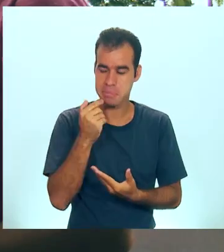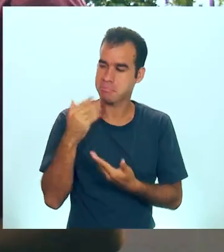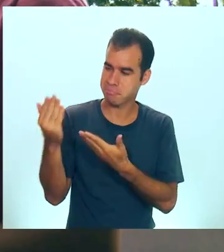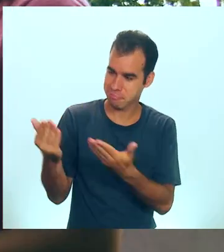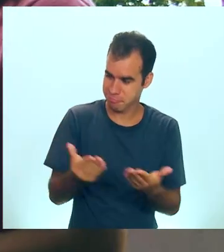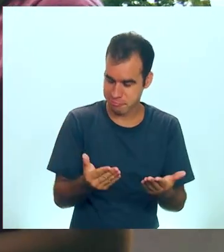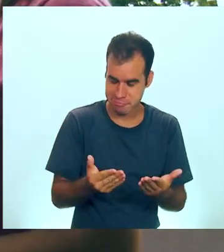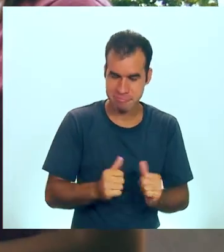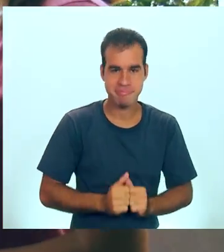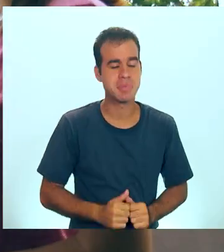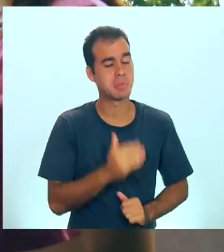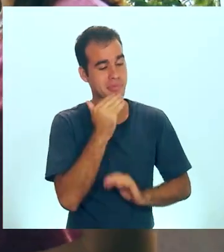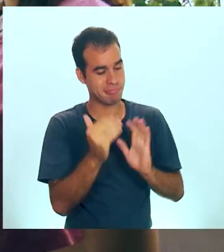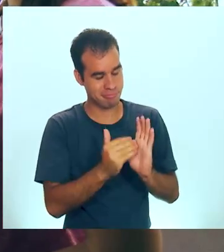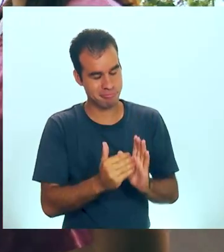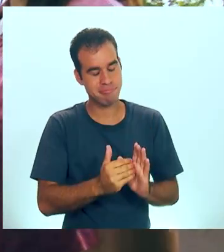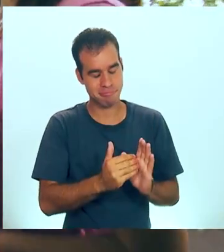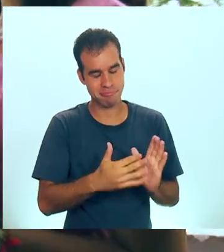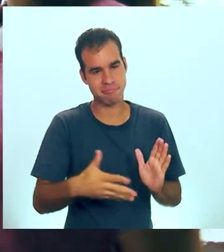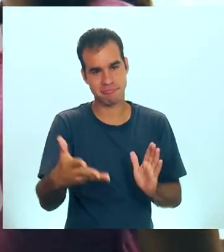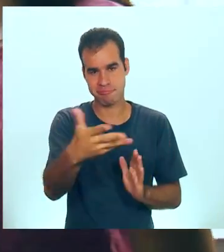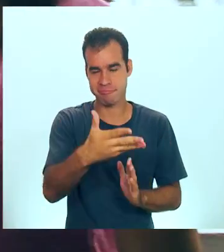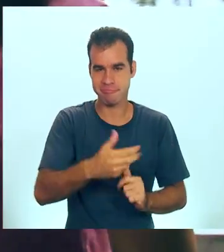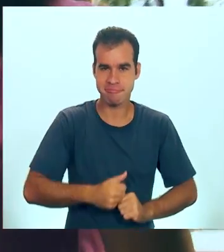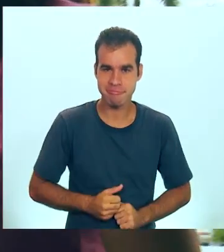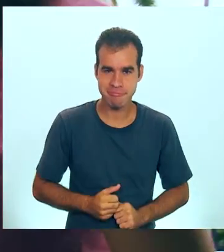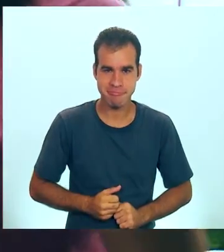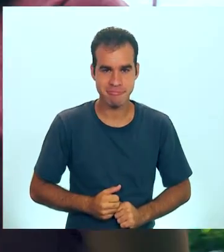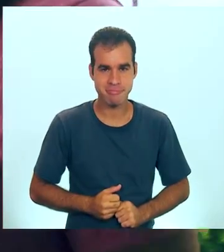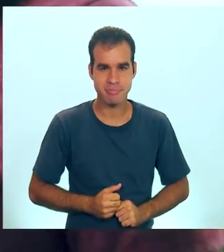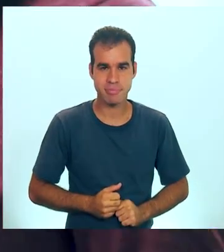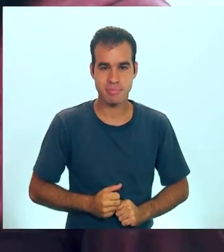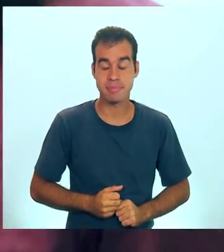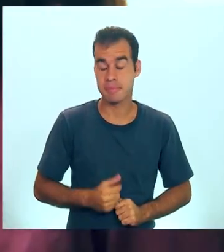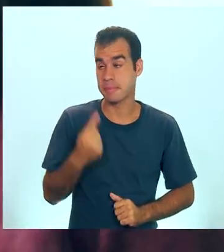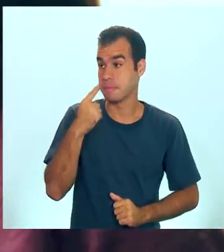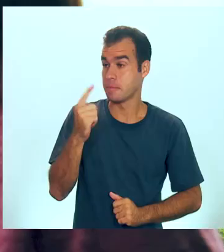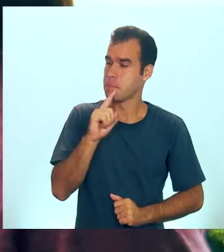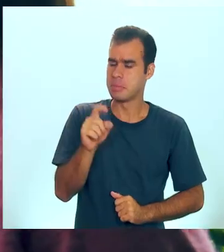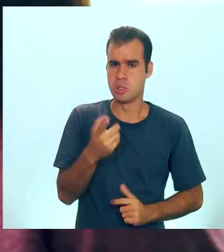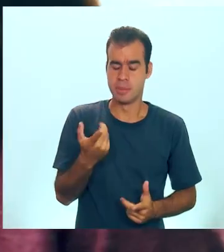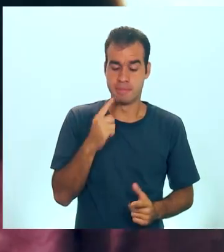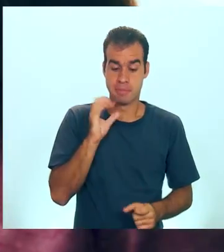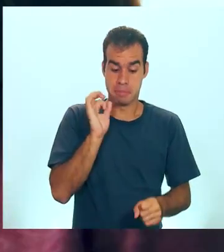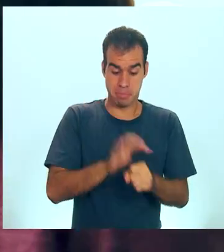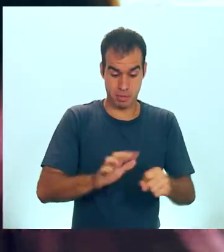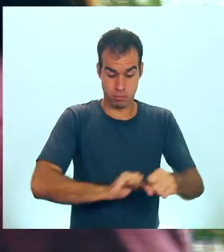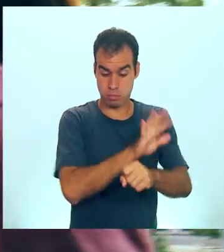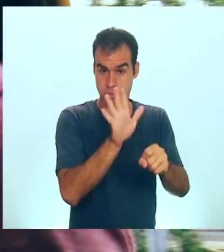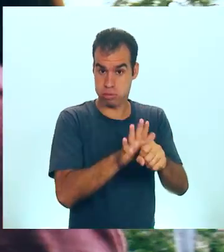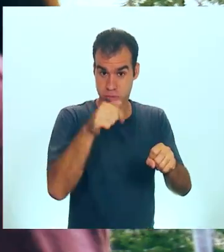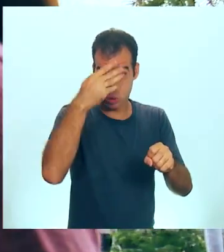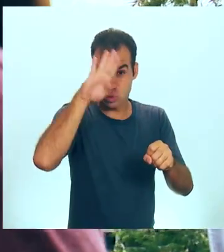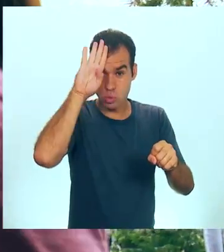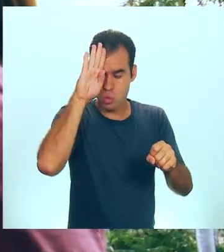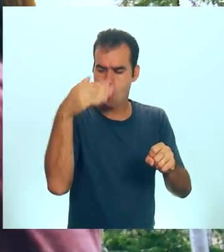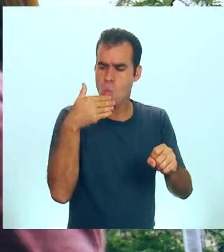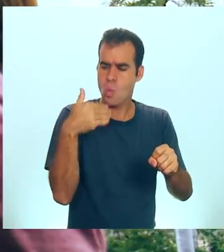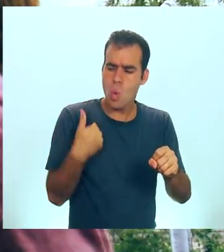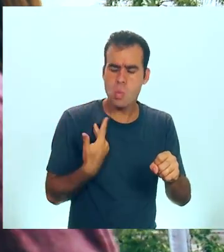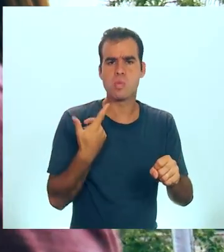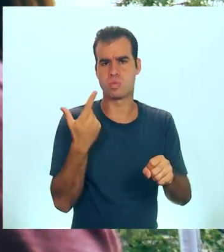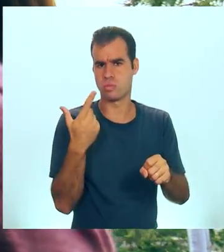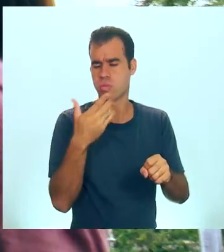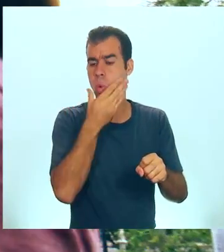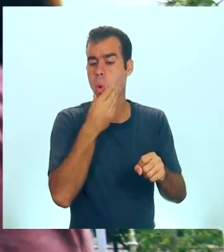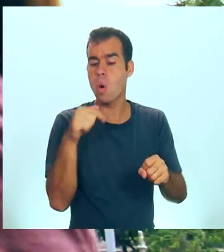por la Vida. Buenas tardes a usted y a todos los televidentes. Yalier, cuando llega la pandemia de la COVID-19 a nuestro país, ¿cómo adopta la juventud